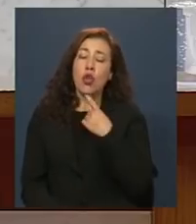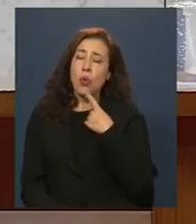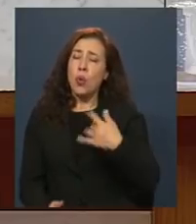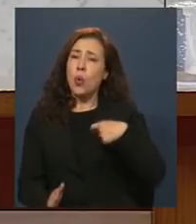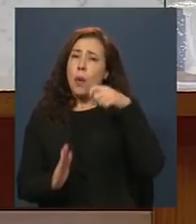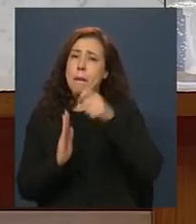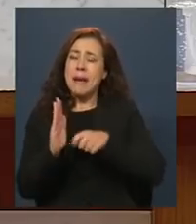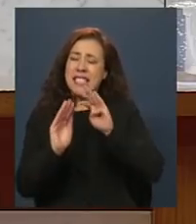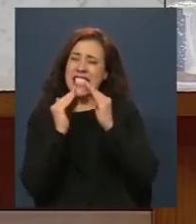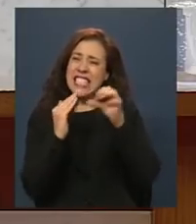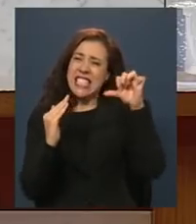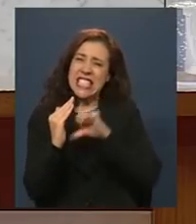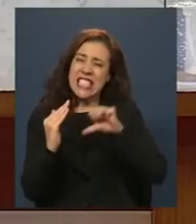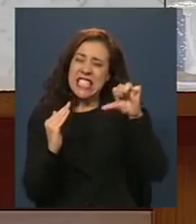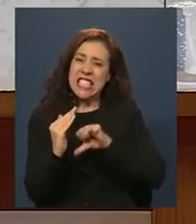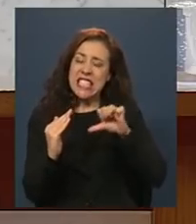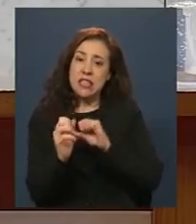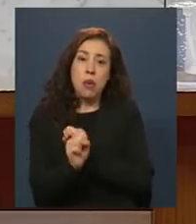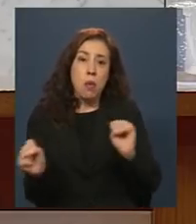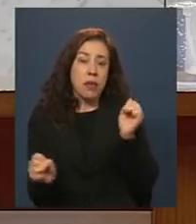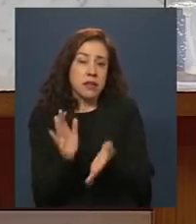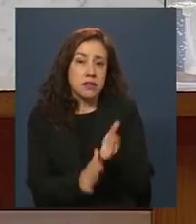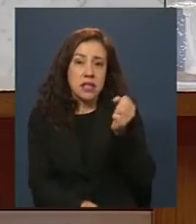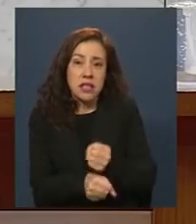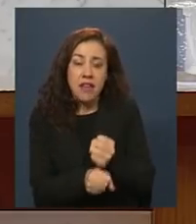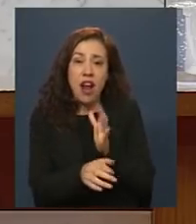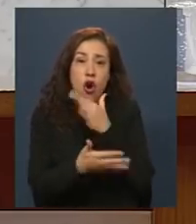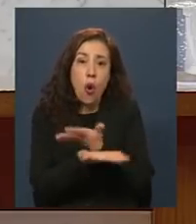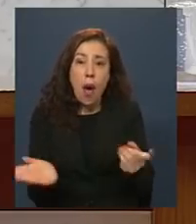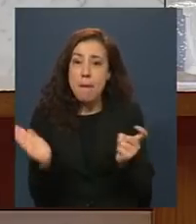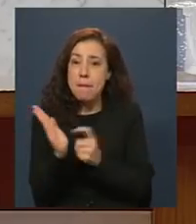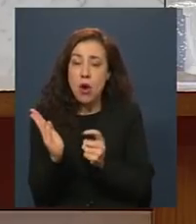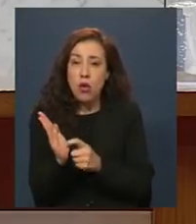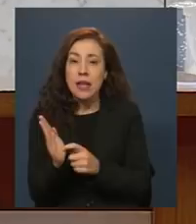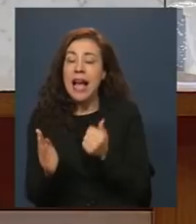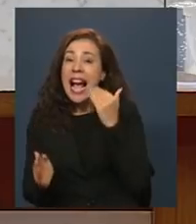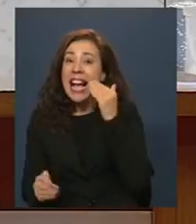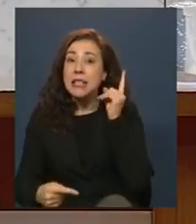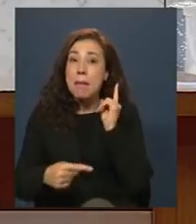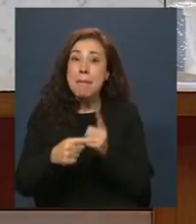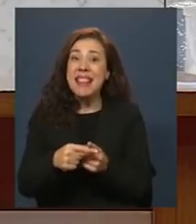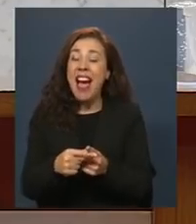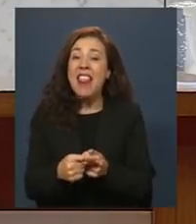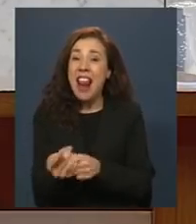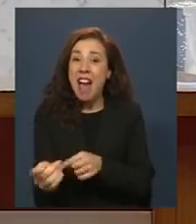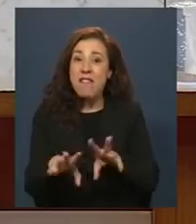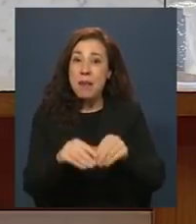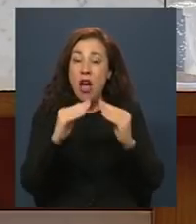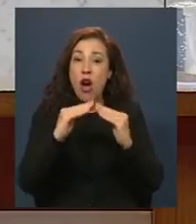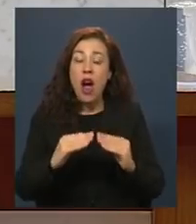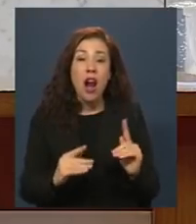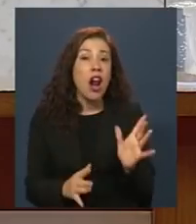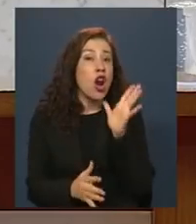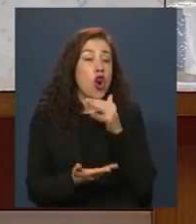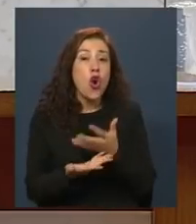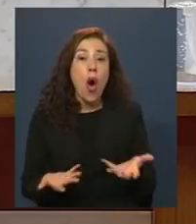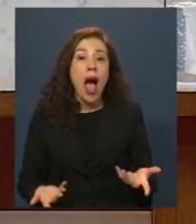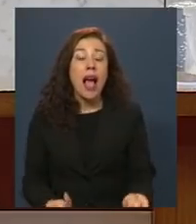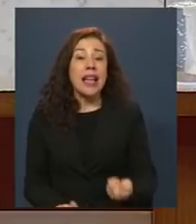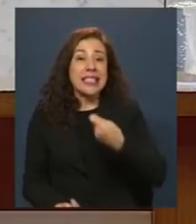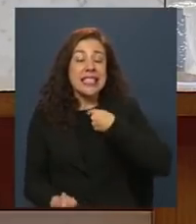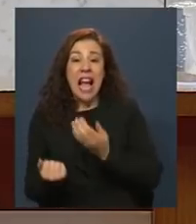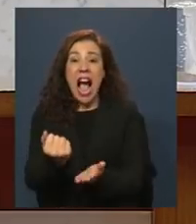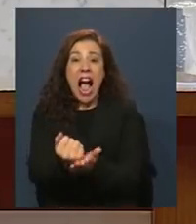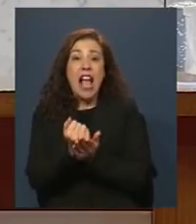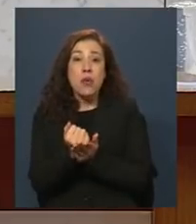de confinamiento, inactividad laboral y productiva, cerca de la mitad de los hogares no había recibido ayuda